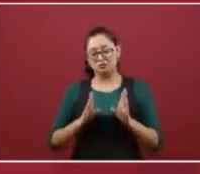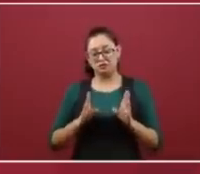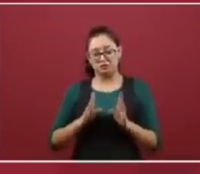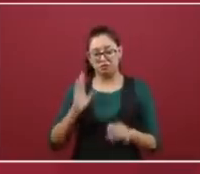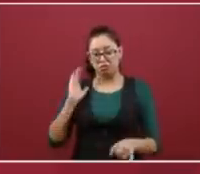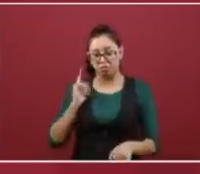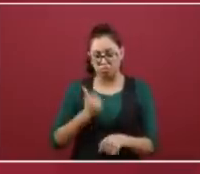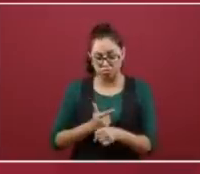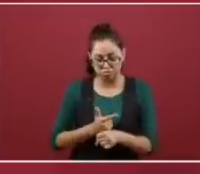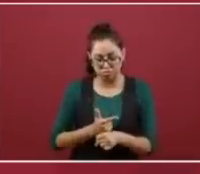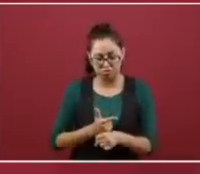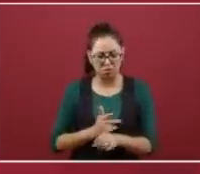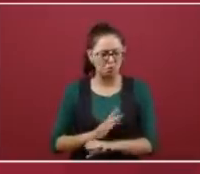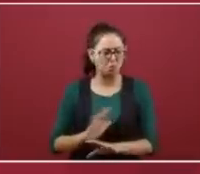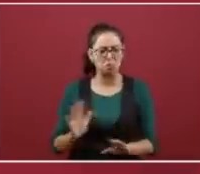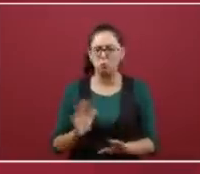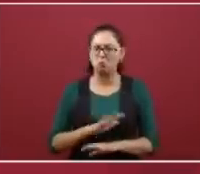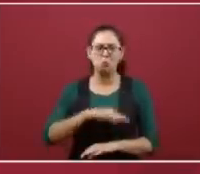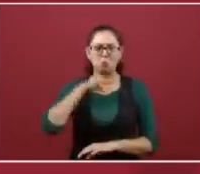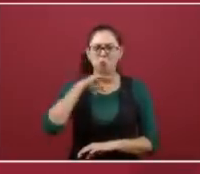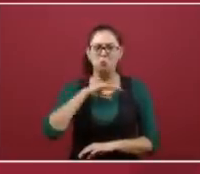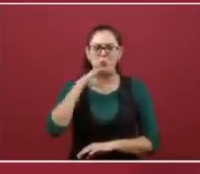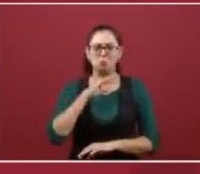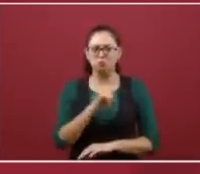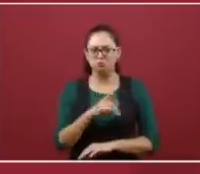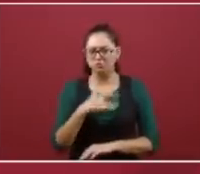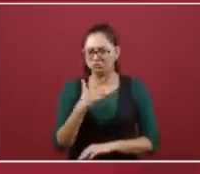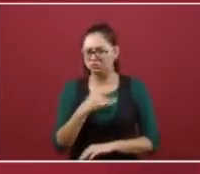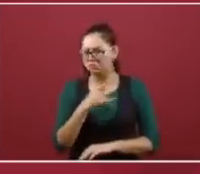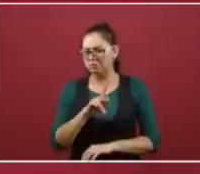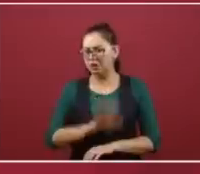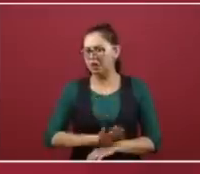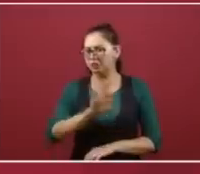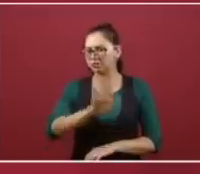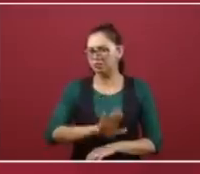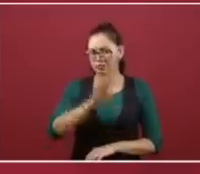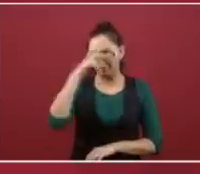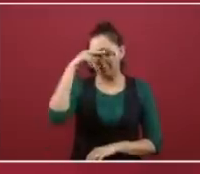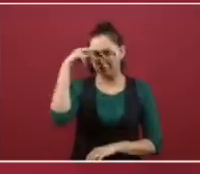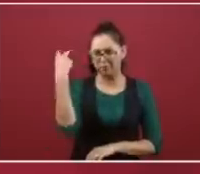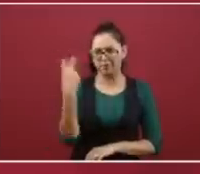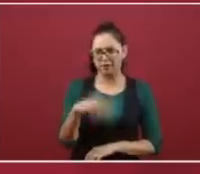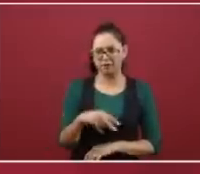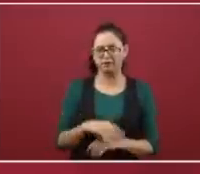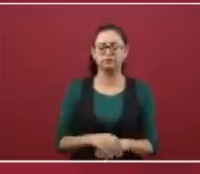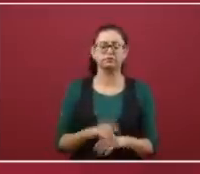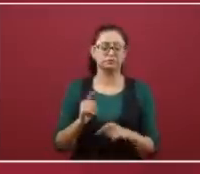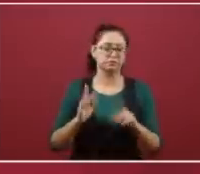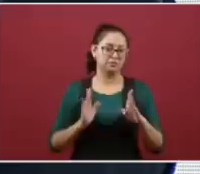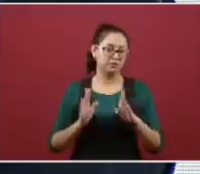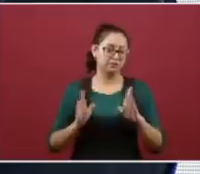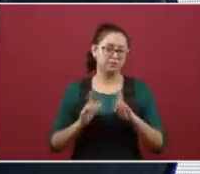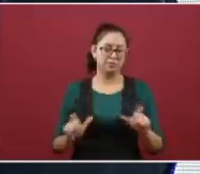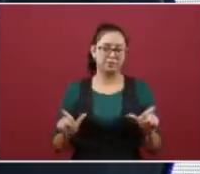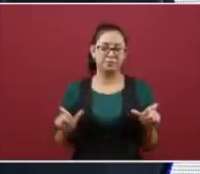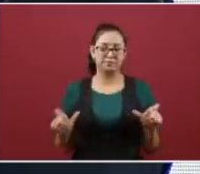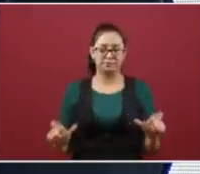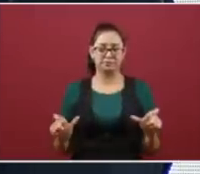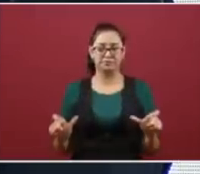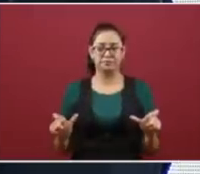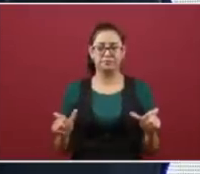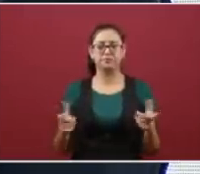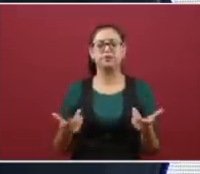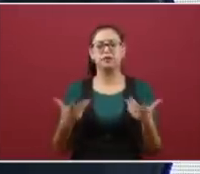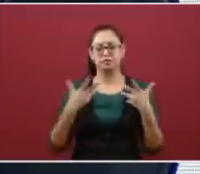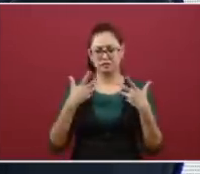de poder identificar desde ahí estos puestos militares de seguridad tienen el apoyo del personal de